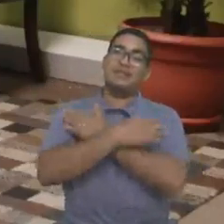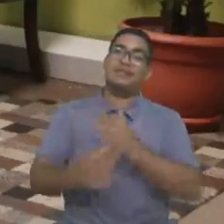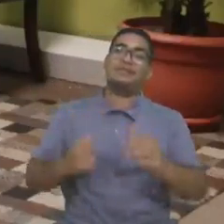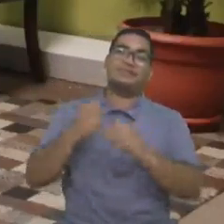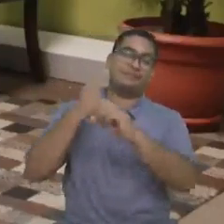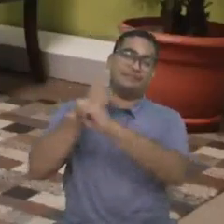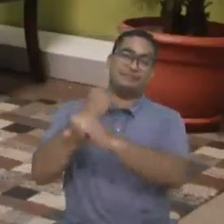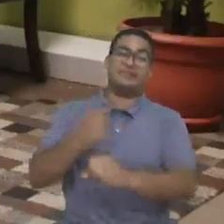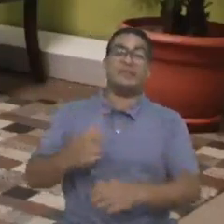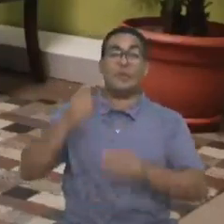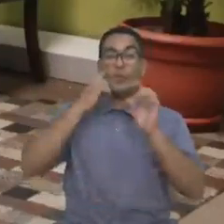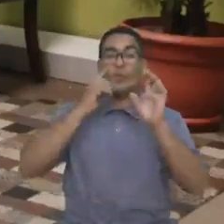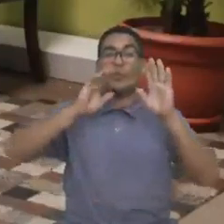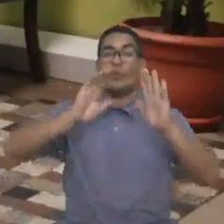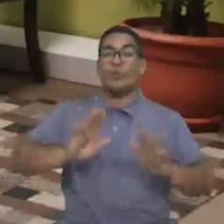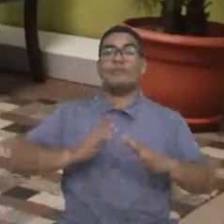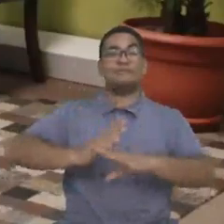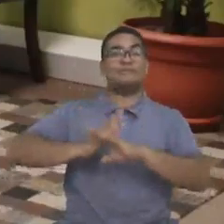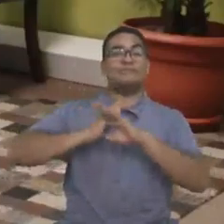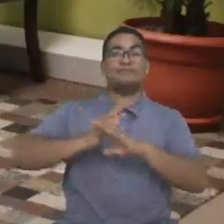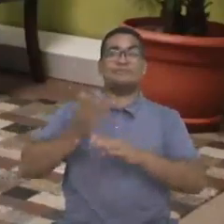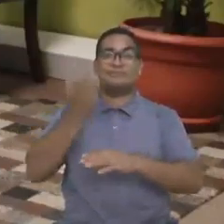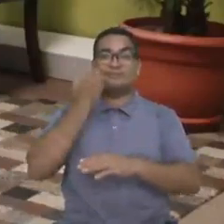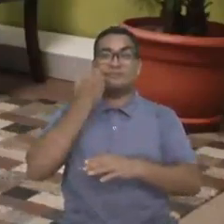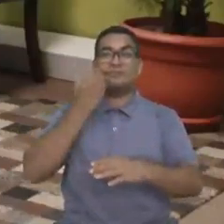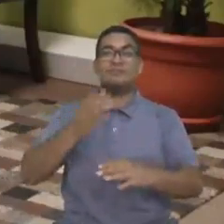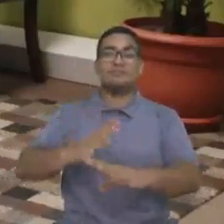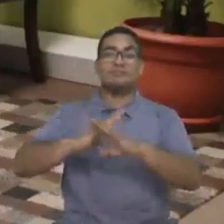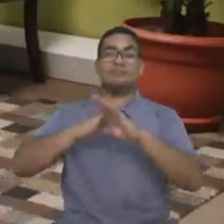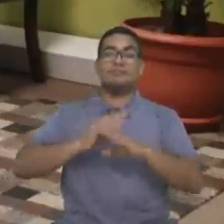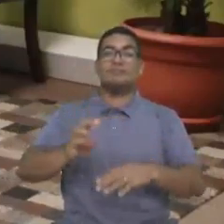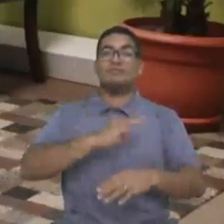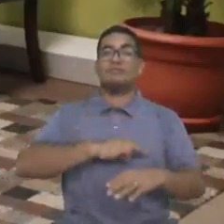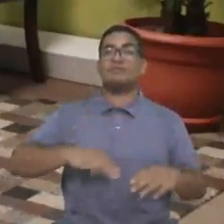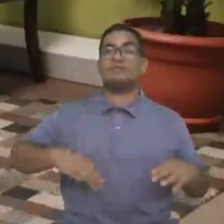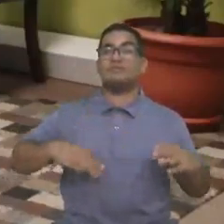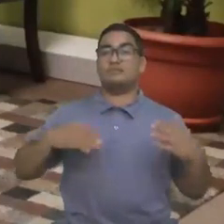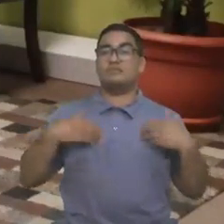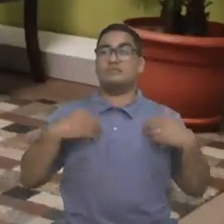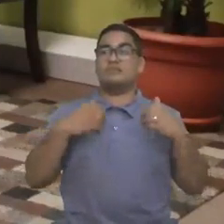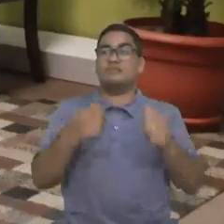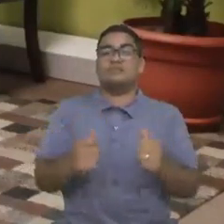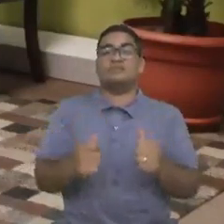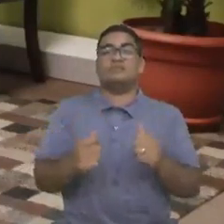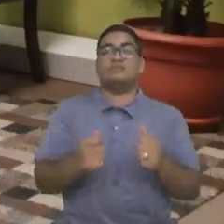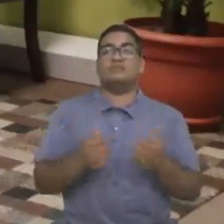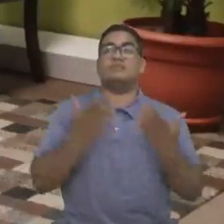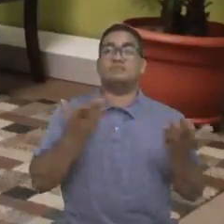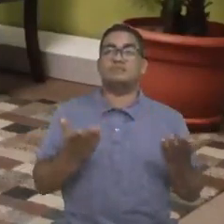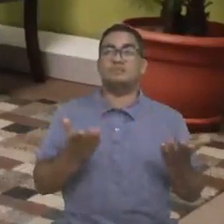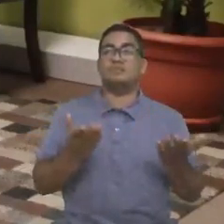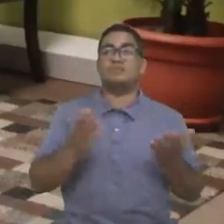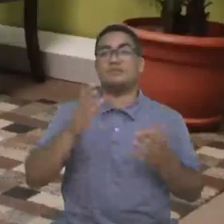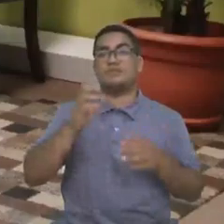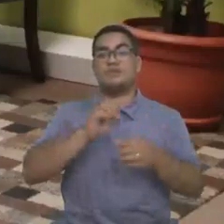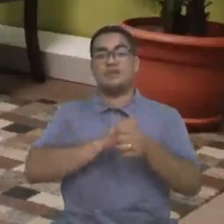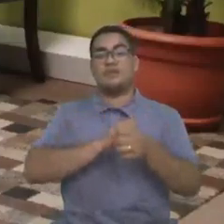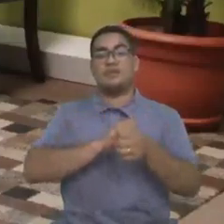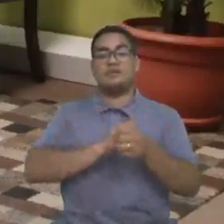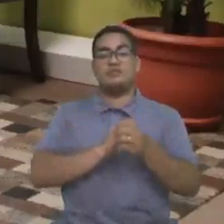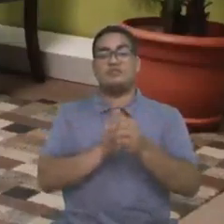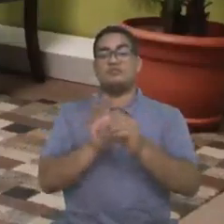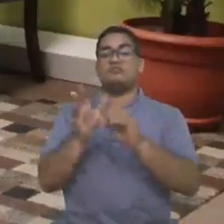es nutricionista del Centro de Salud Francisco Buitrago, ubicado en el distrito número 4 de Managua. Bienvenida, licenciada.